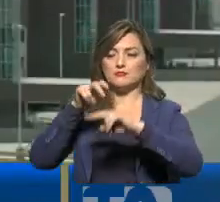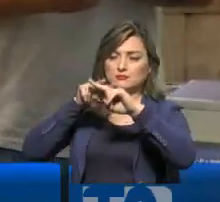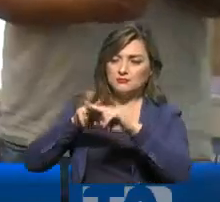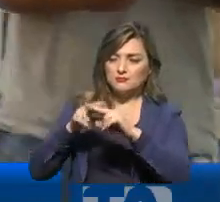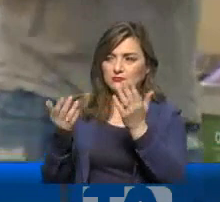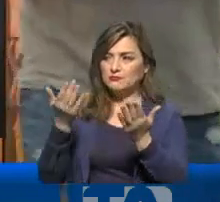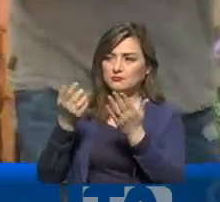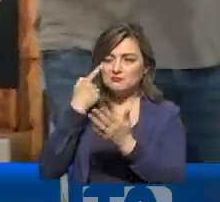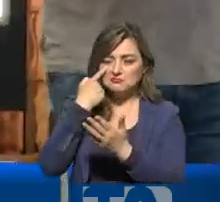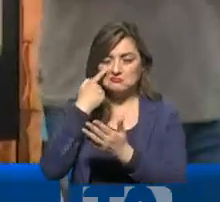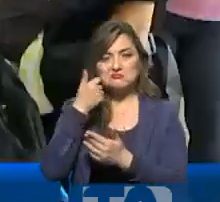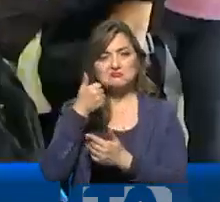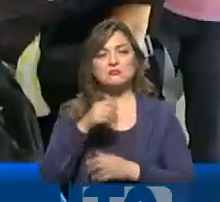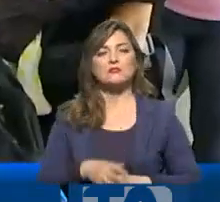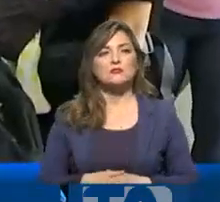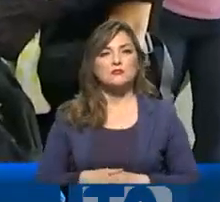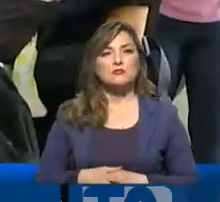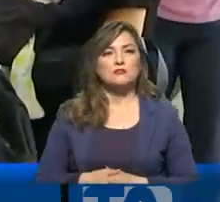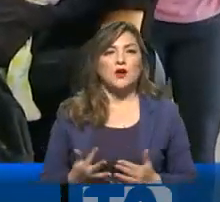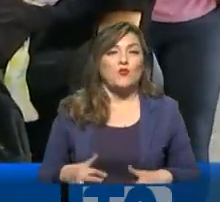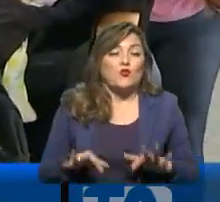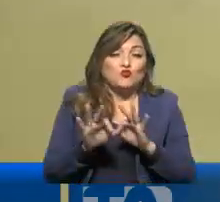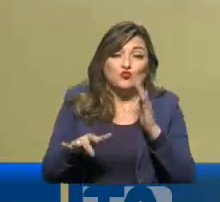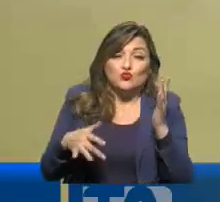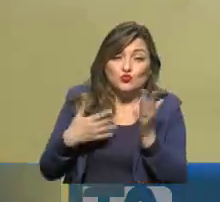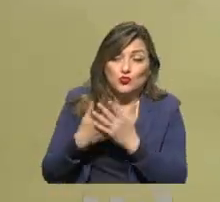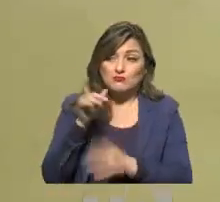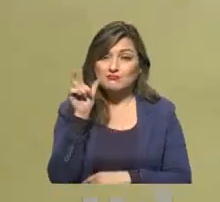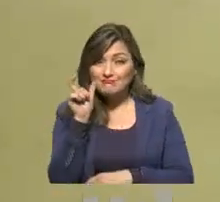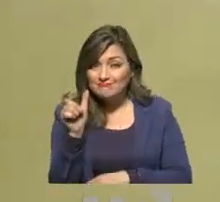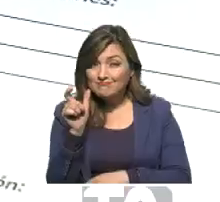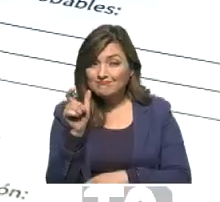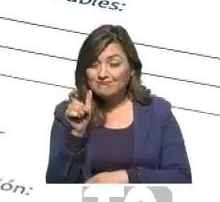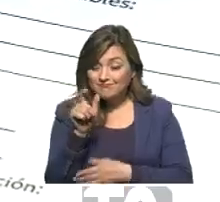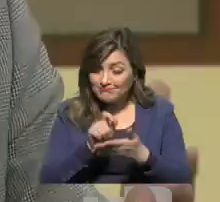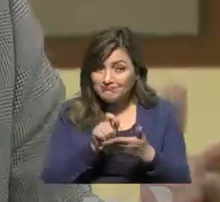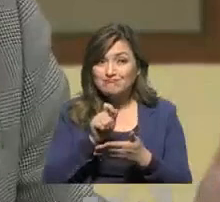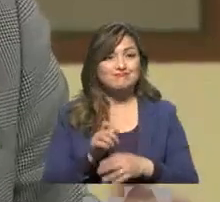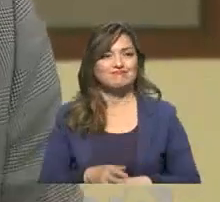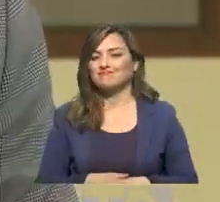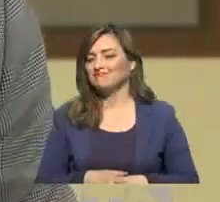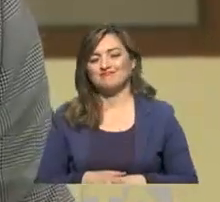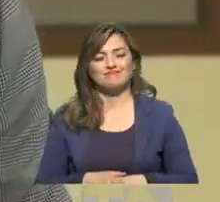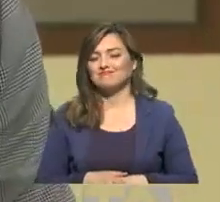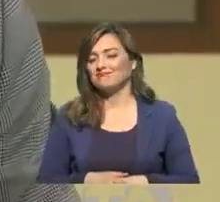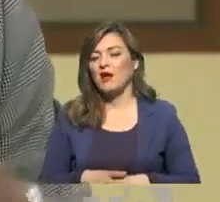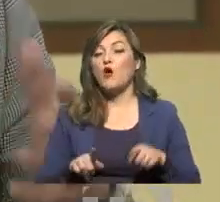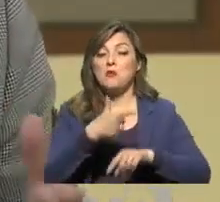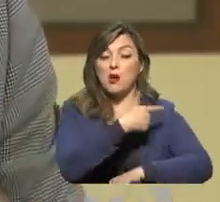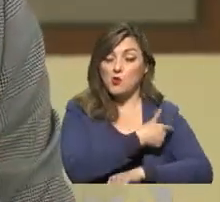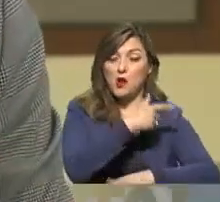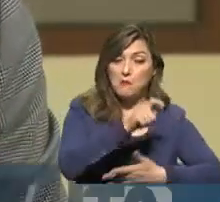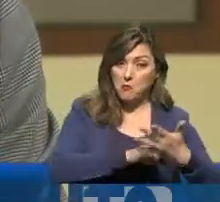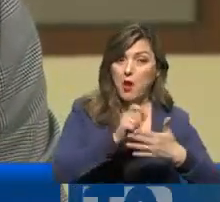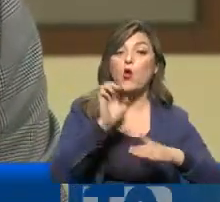Sin embargo, es importante conocer que no todos los carnets serán válidos en nuestro país. Tiene que ser aquellas vacunas